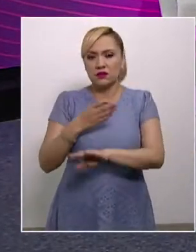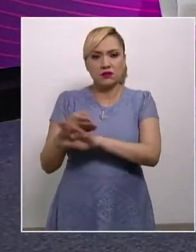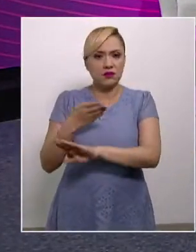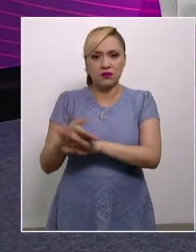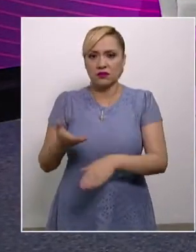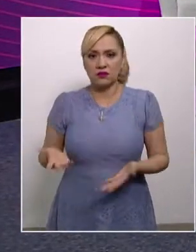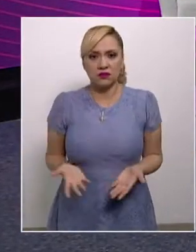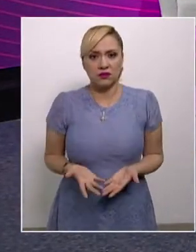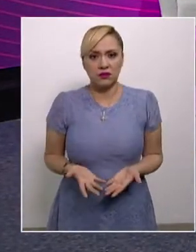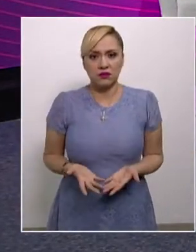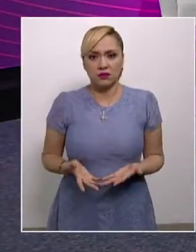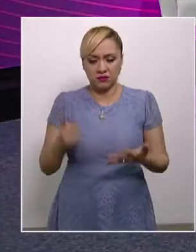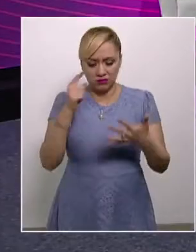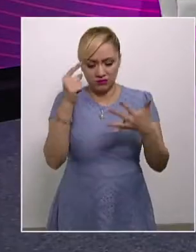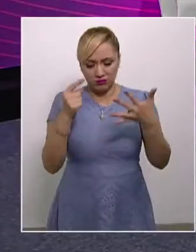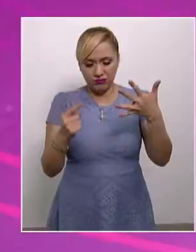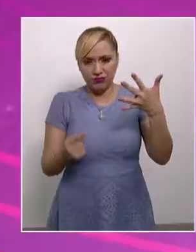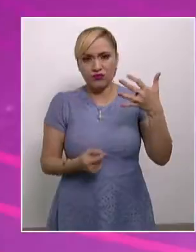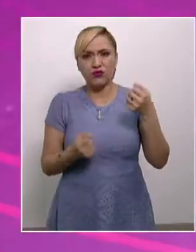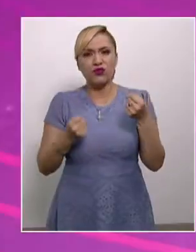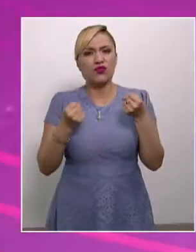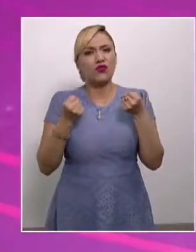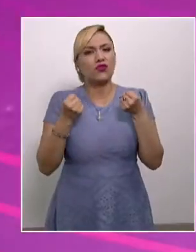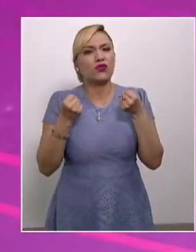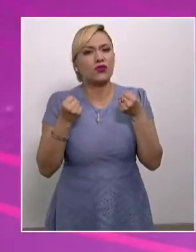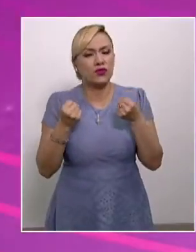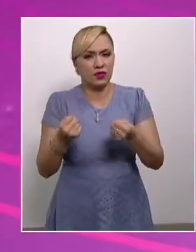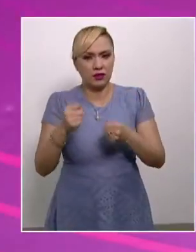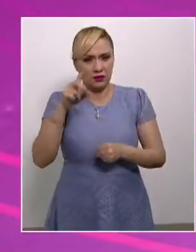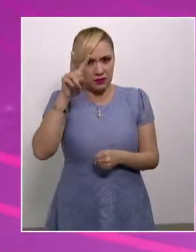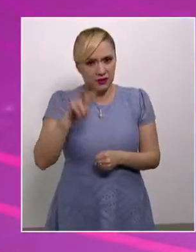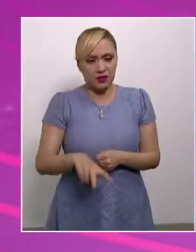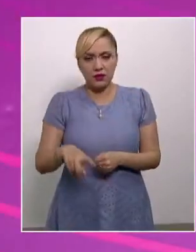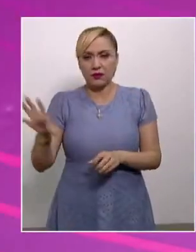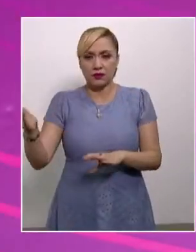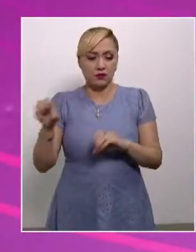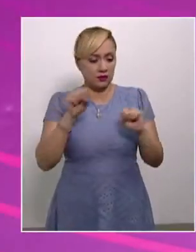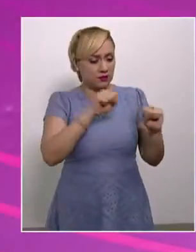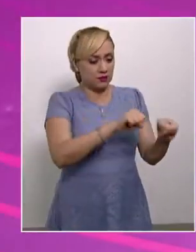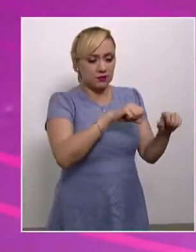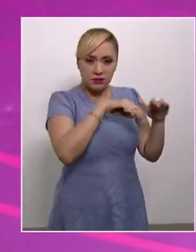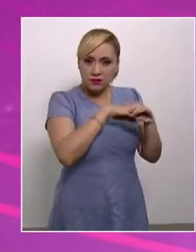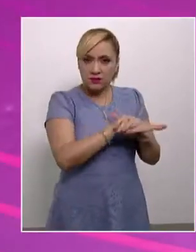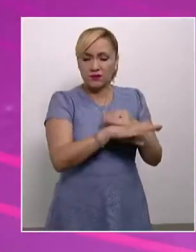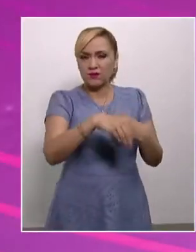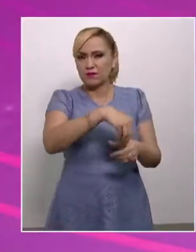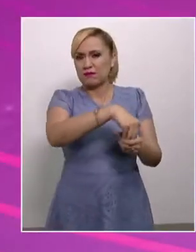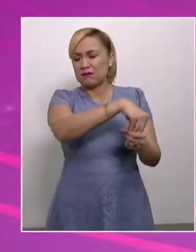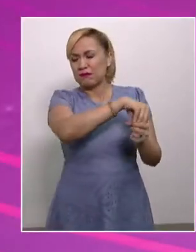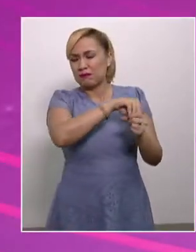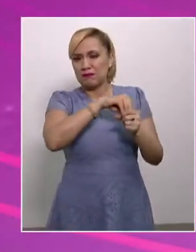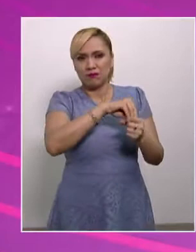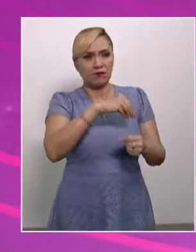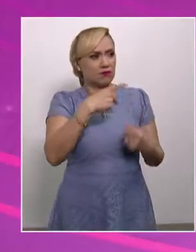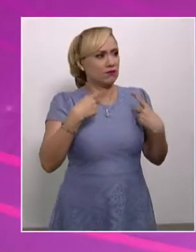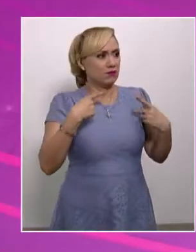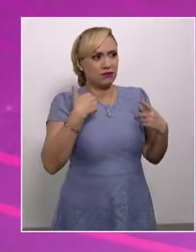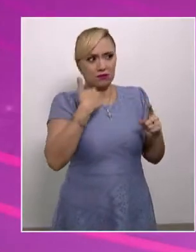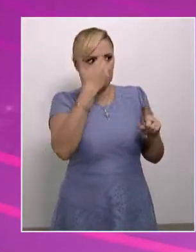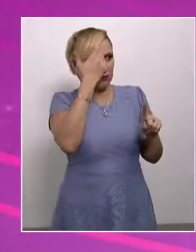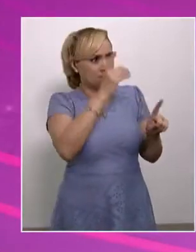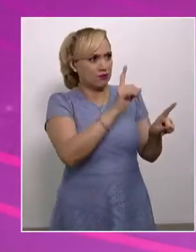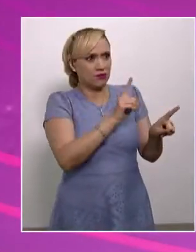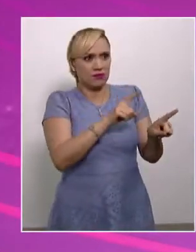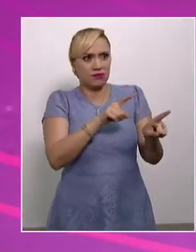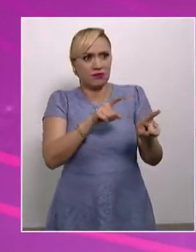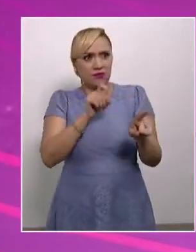violencia. Entonces son desestructuras súper fuertes. Los temas de hacinamiento, además hacinamiento con personas que no conozco, que también vienen